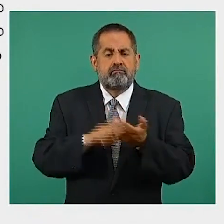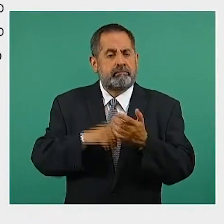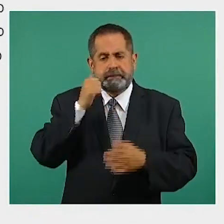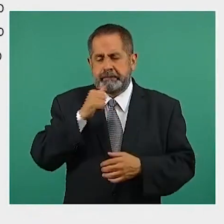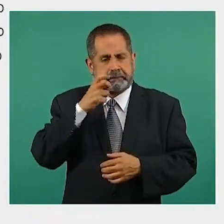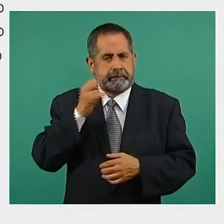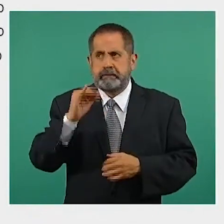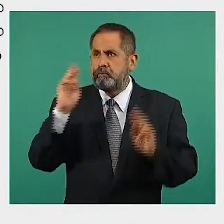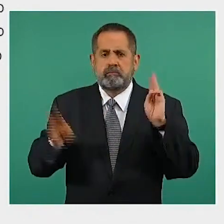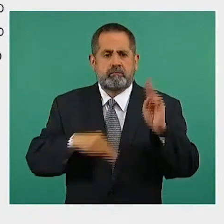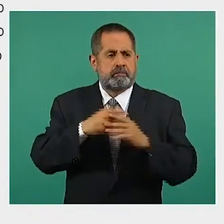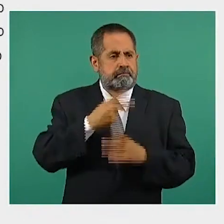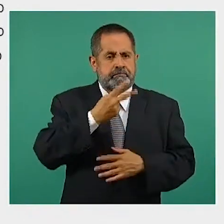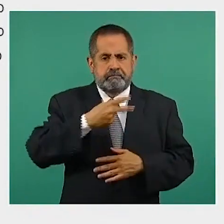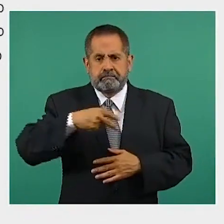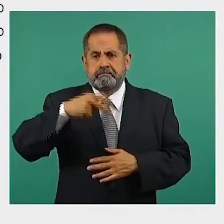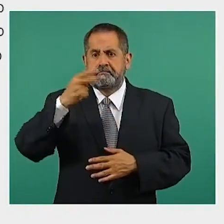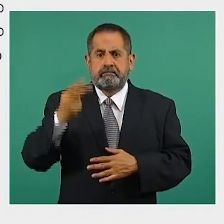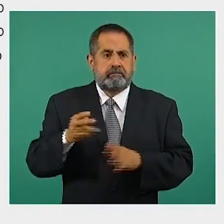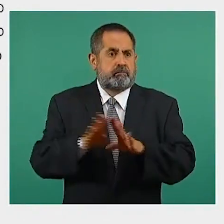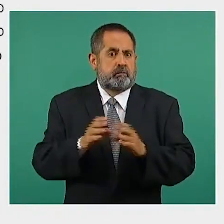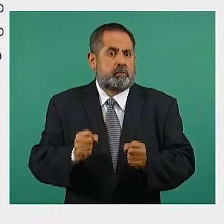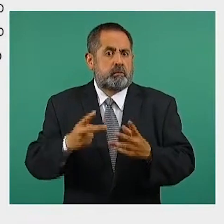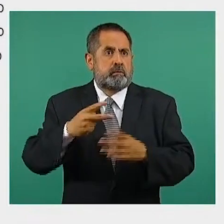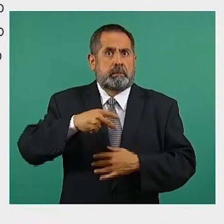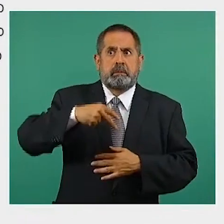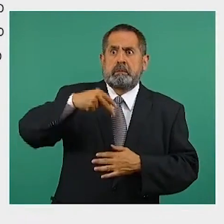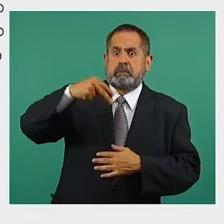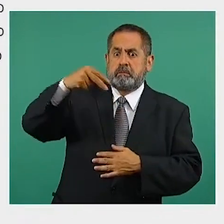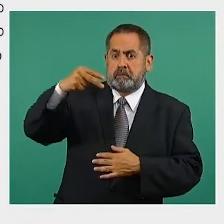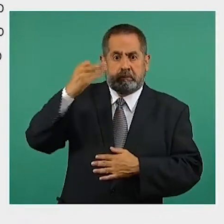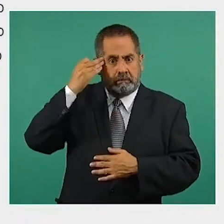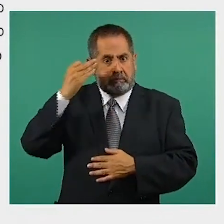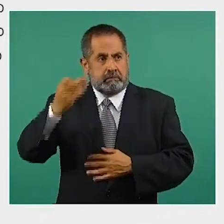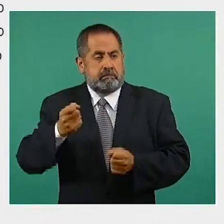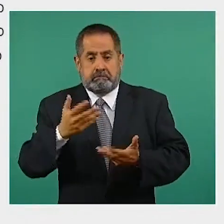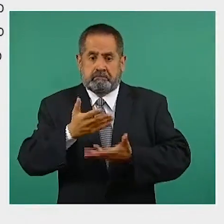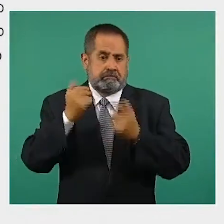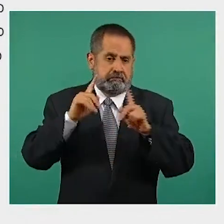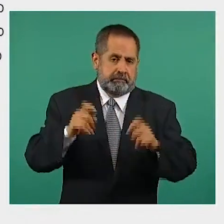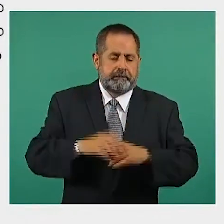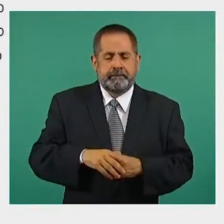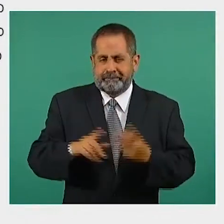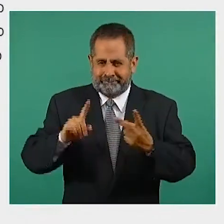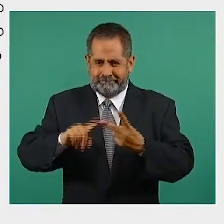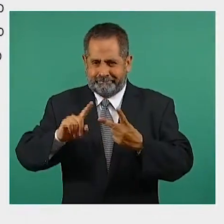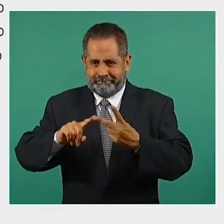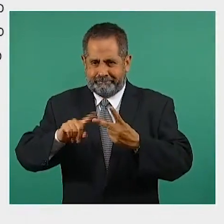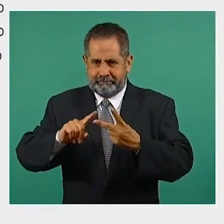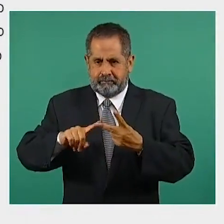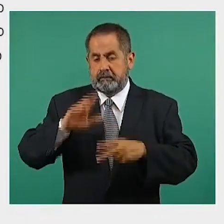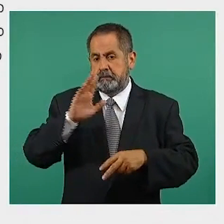oleadas impredecibles en cuanto a magnitud y tiempo, y la segunda oleada en particular fue de una